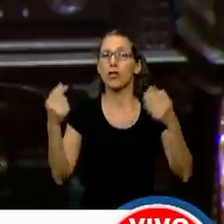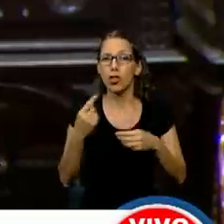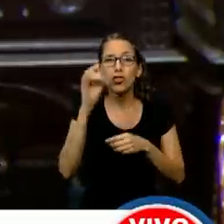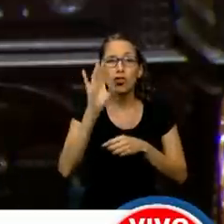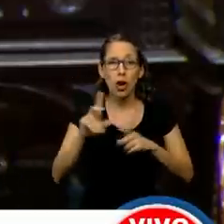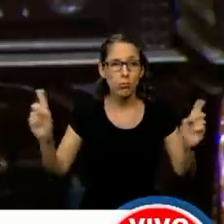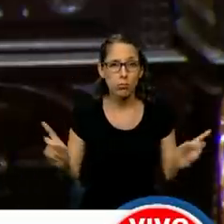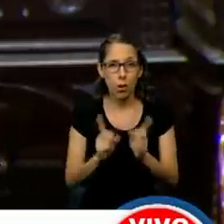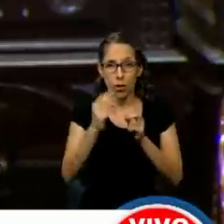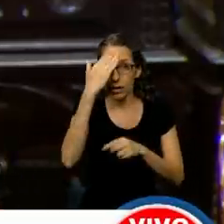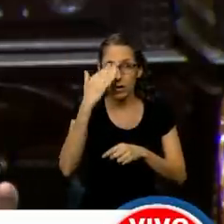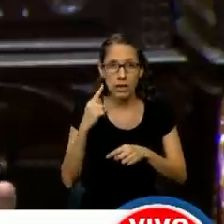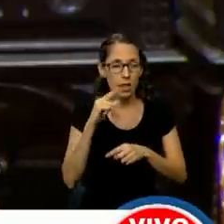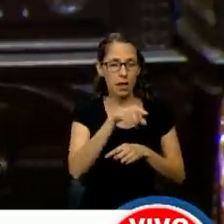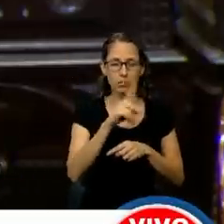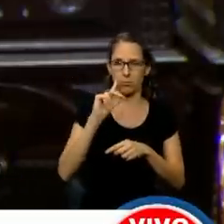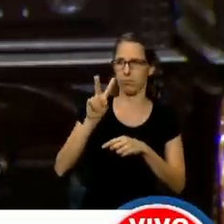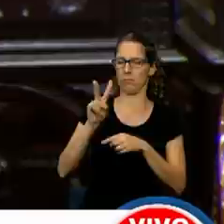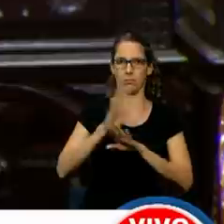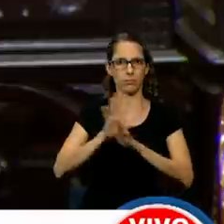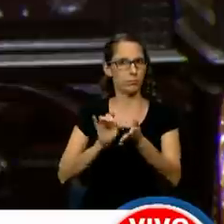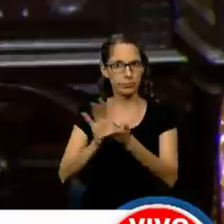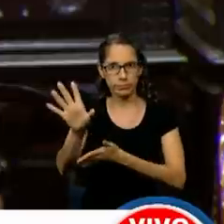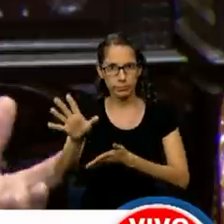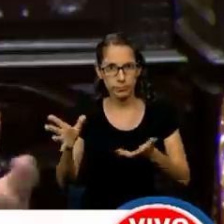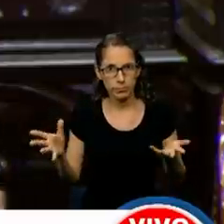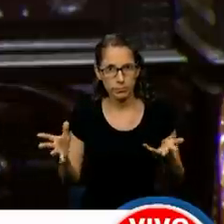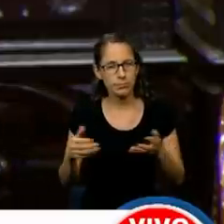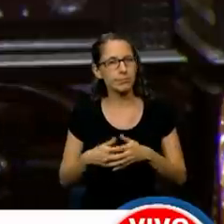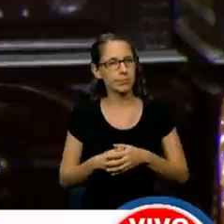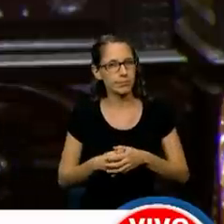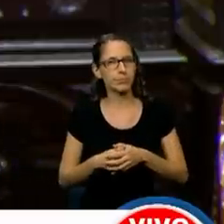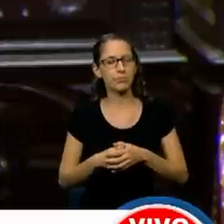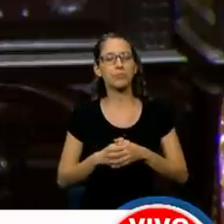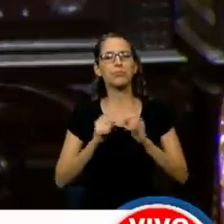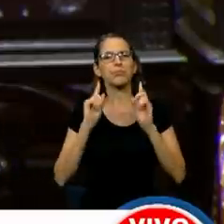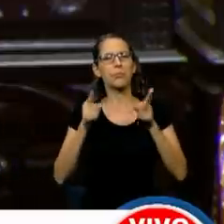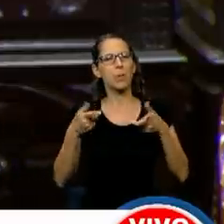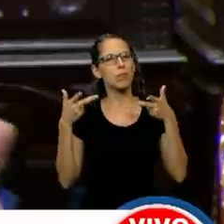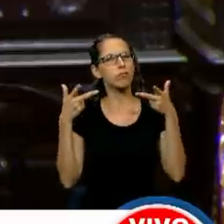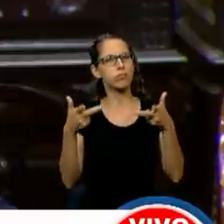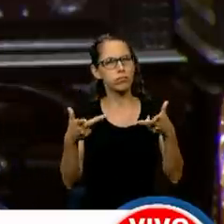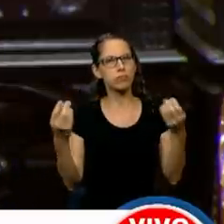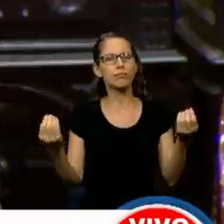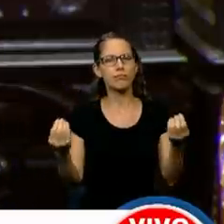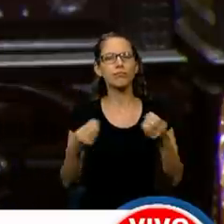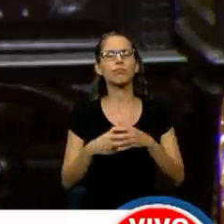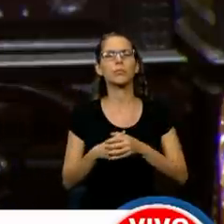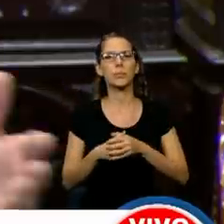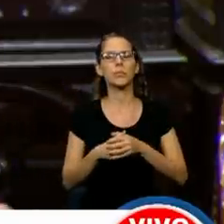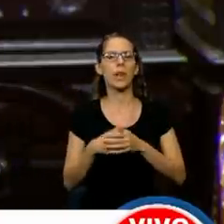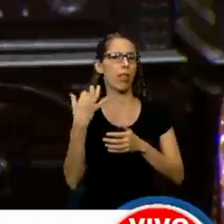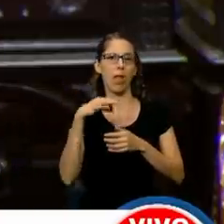por fernando en la ruda también no podemos dejar de mencionar porque permanentemente